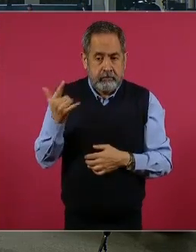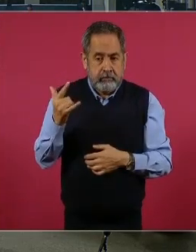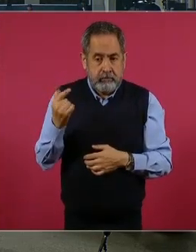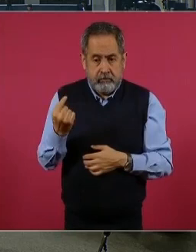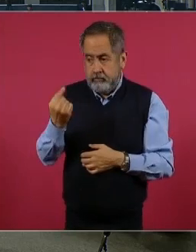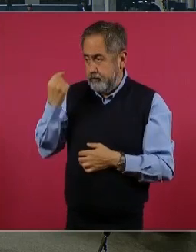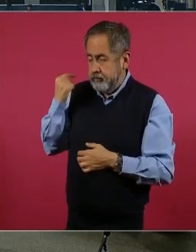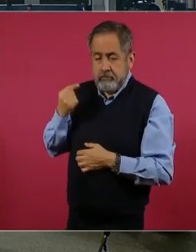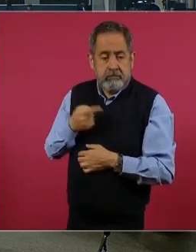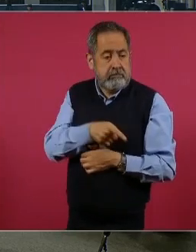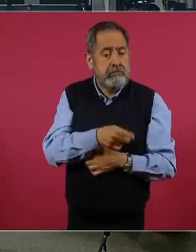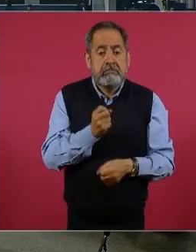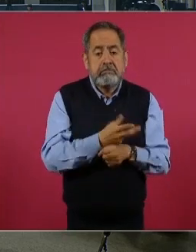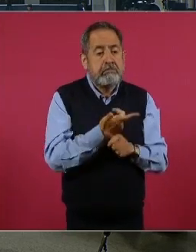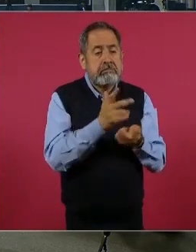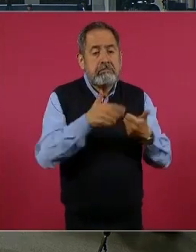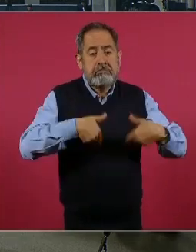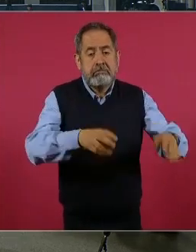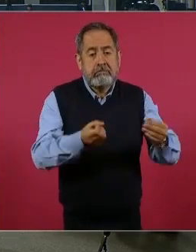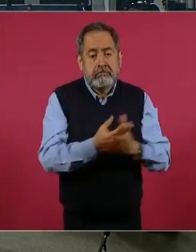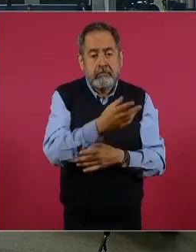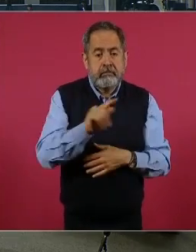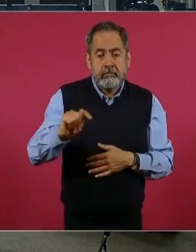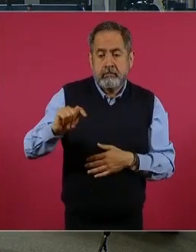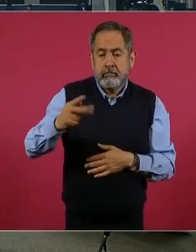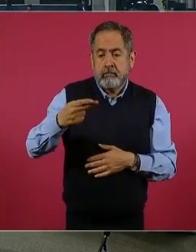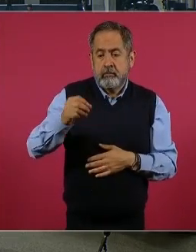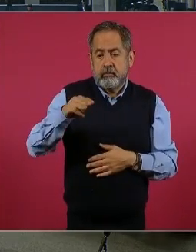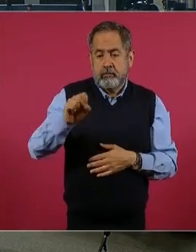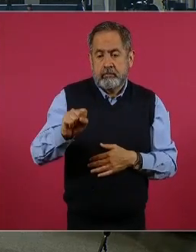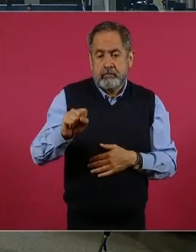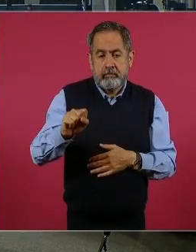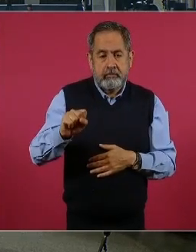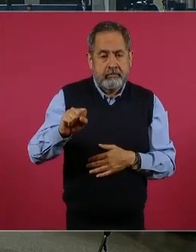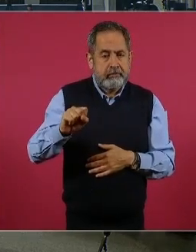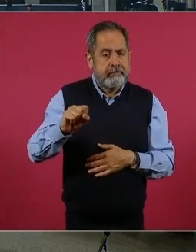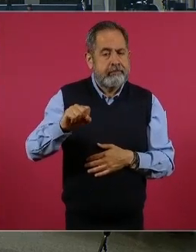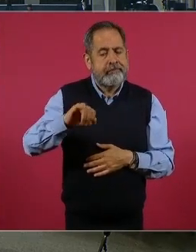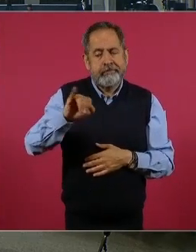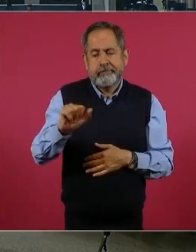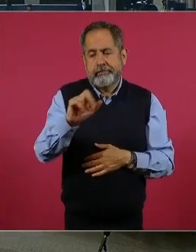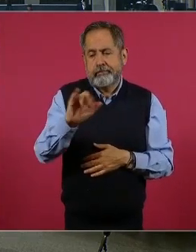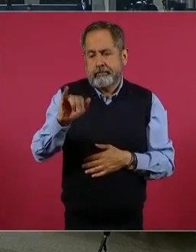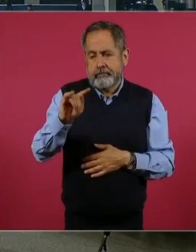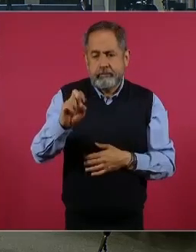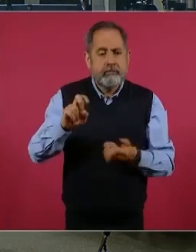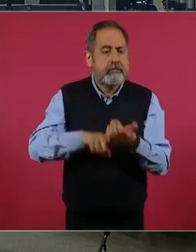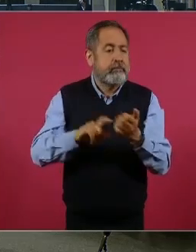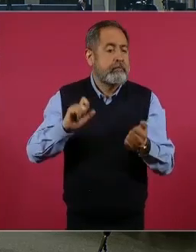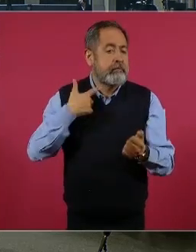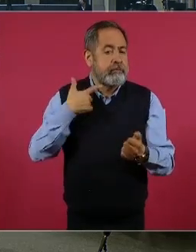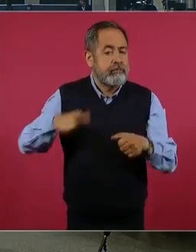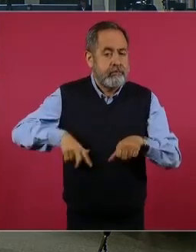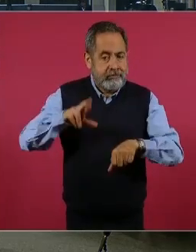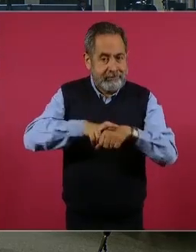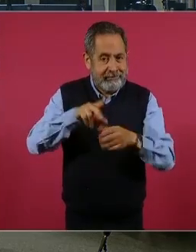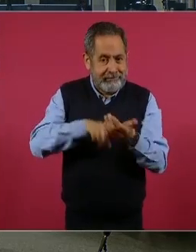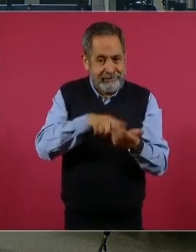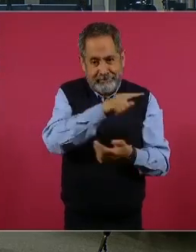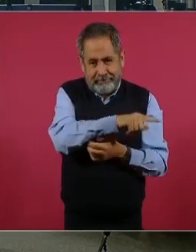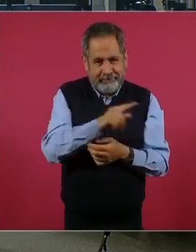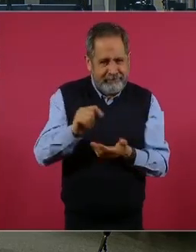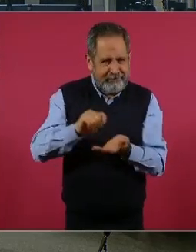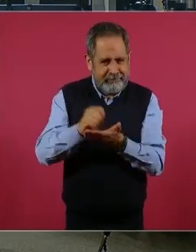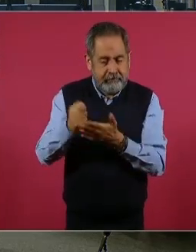liberado de manera anticipada Tomás Yarrington, el exgobernador priista de Tamaulipas. Él reconoció